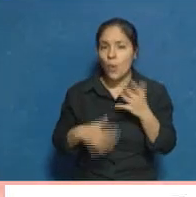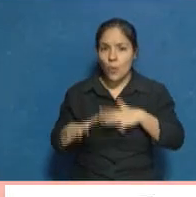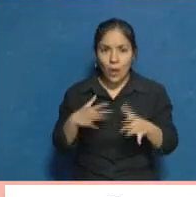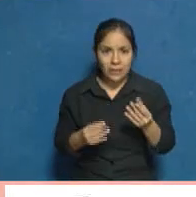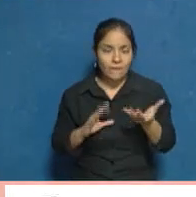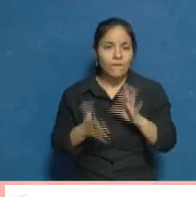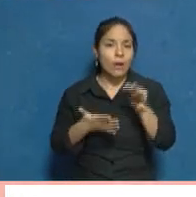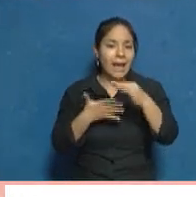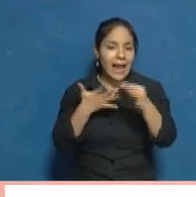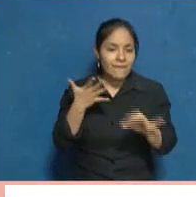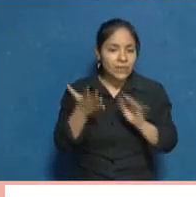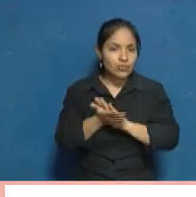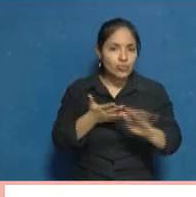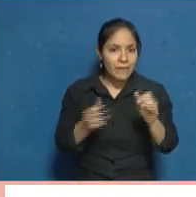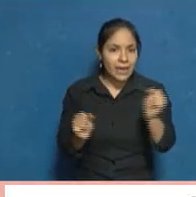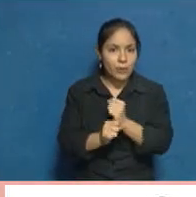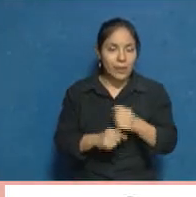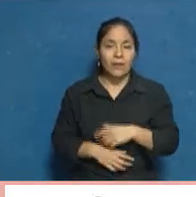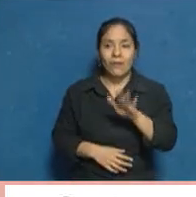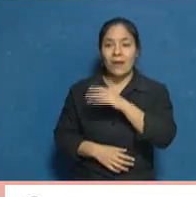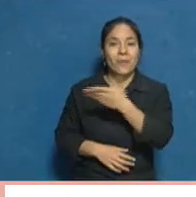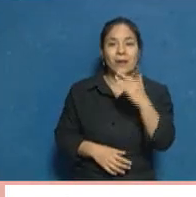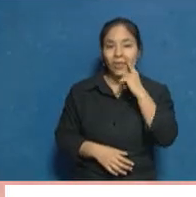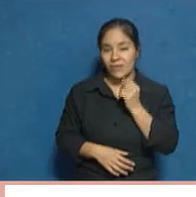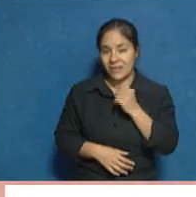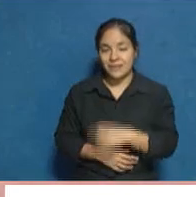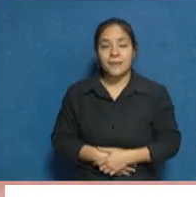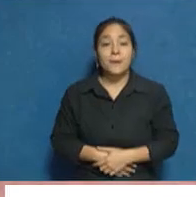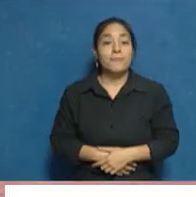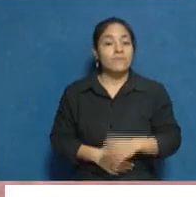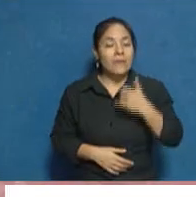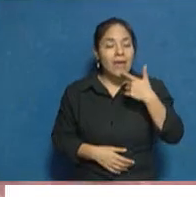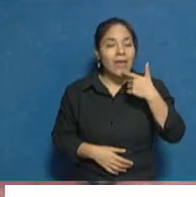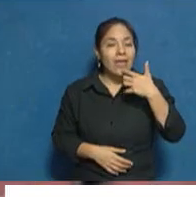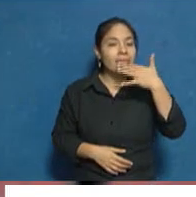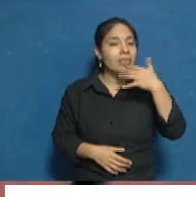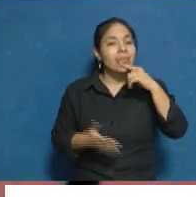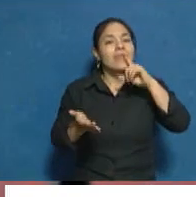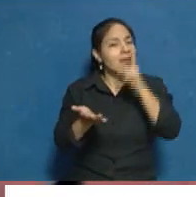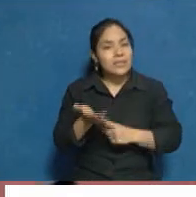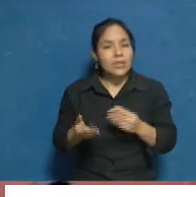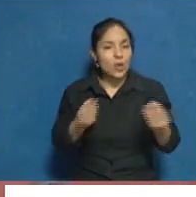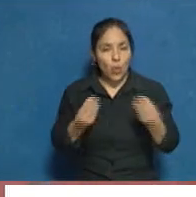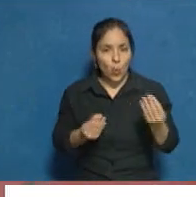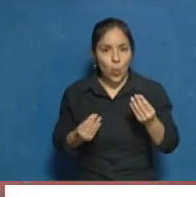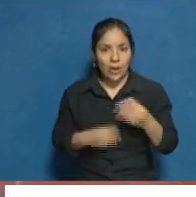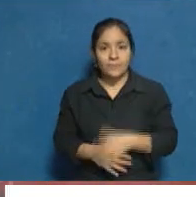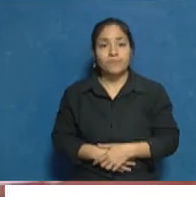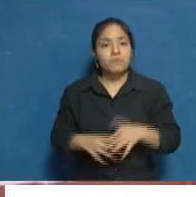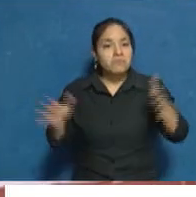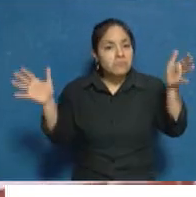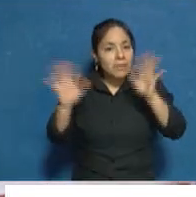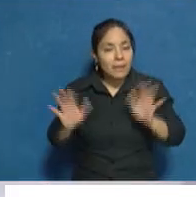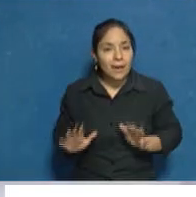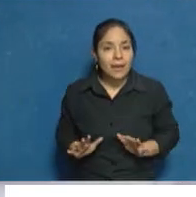régimen de calificación? Buenos días, ¿cómo están? En verdad lo que hemos decidido es armar